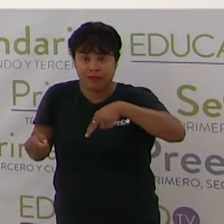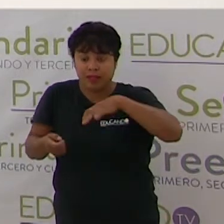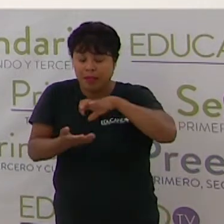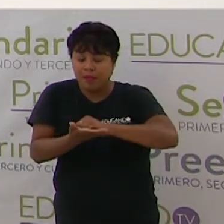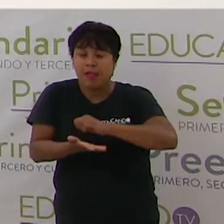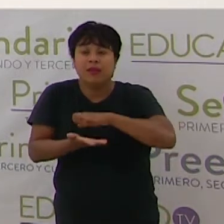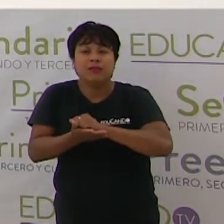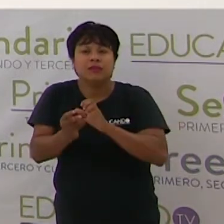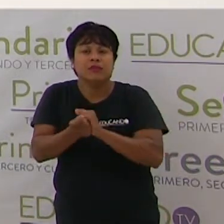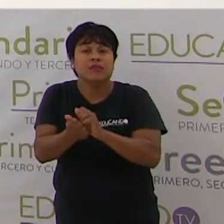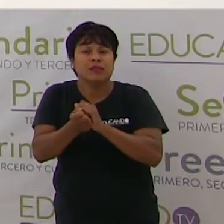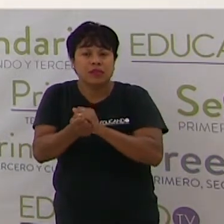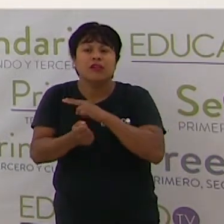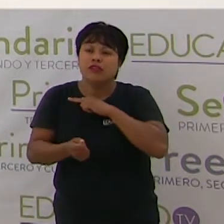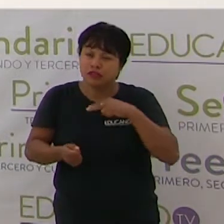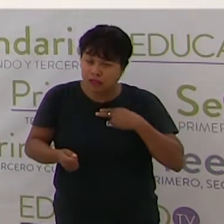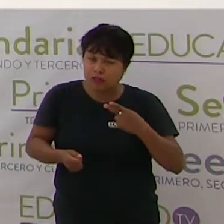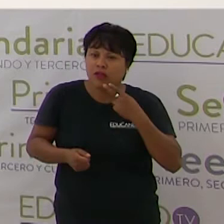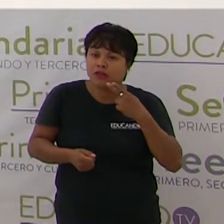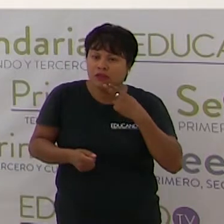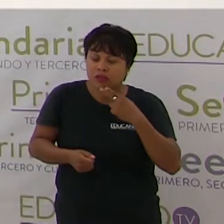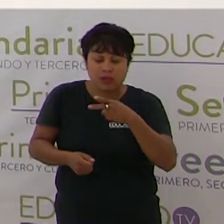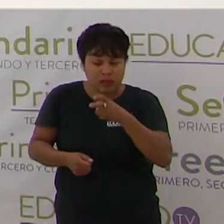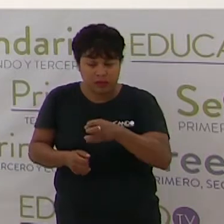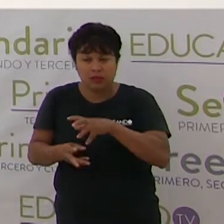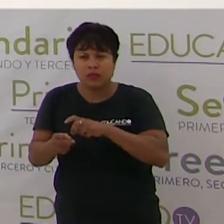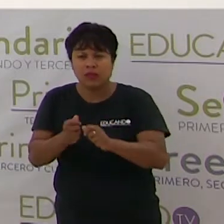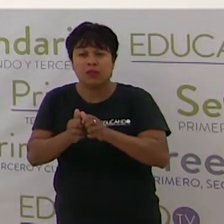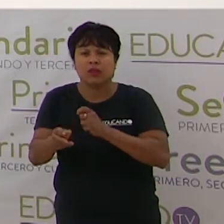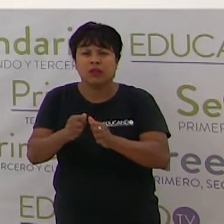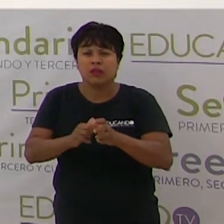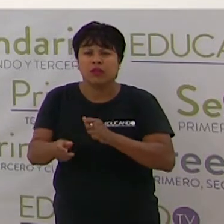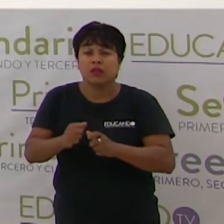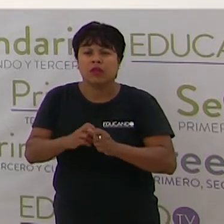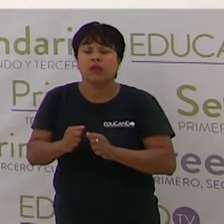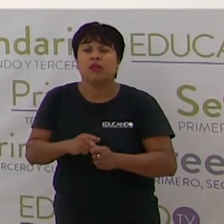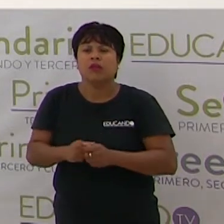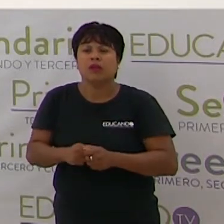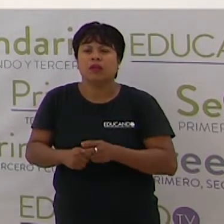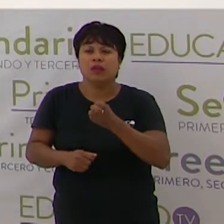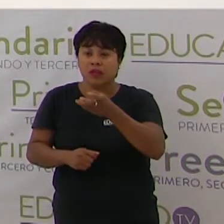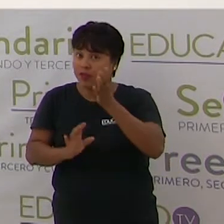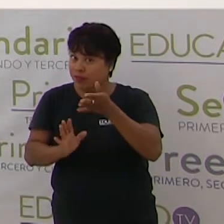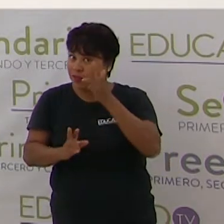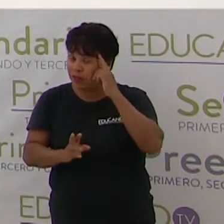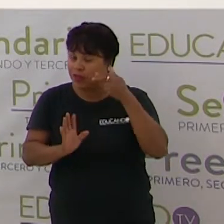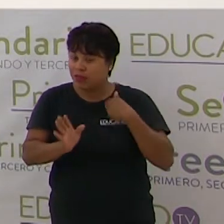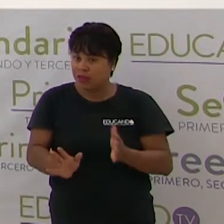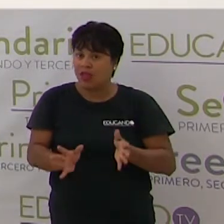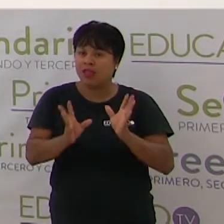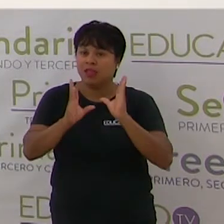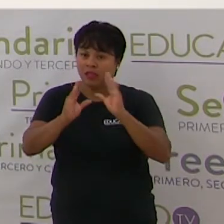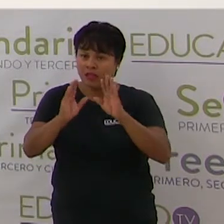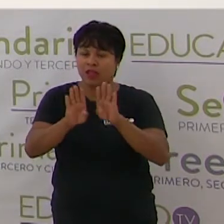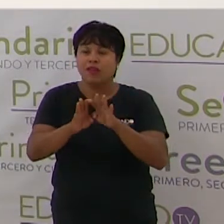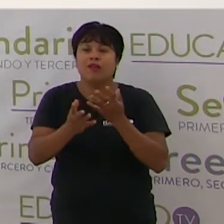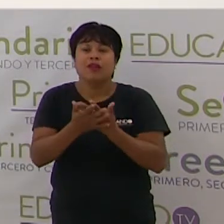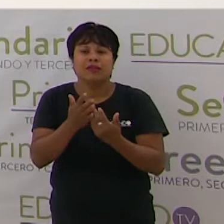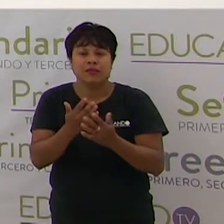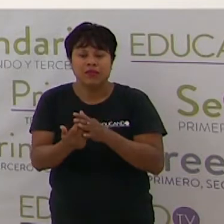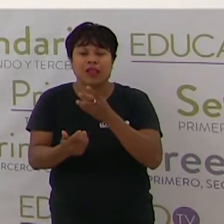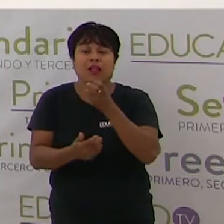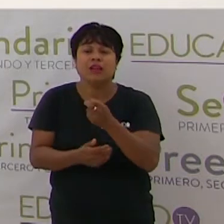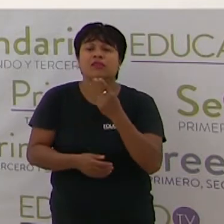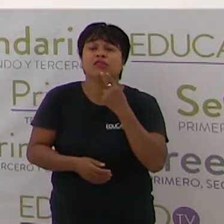plastilina, que vamos a estar utilizando, es plastilina casera. En unas sesiones anteriores también les enseñé cómo hacerla, y esta plastilina nos va a servir